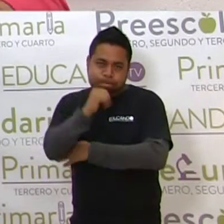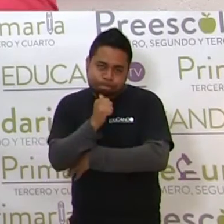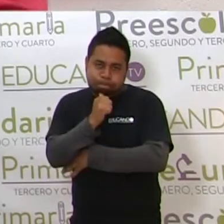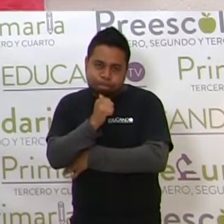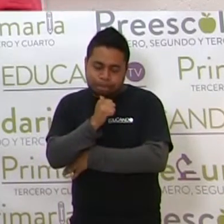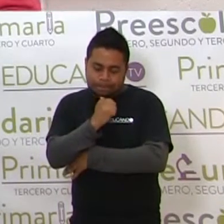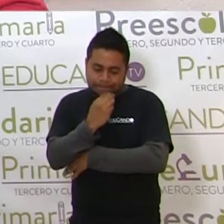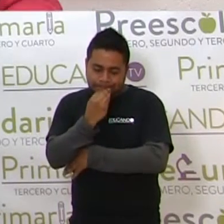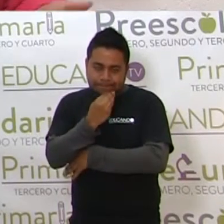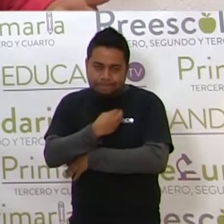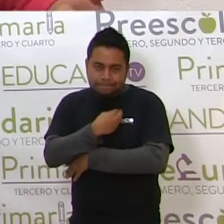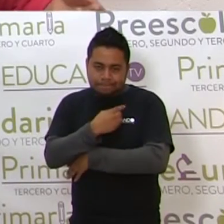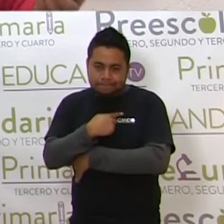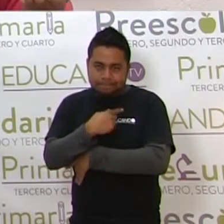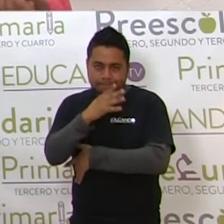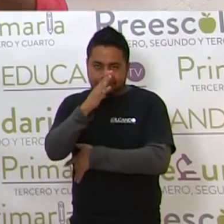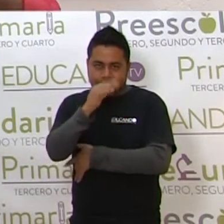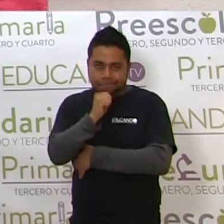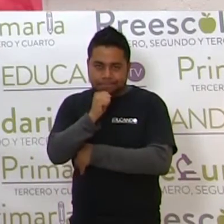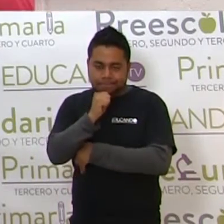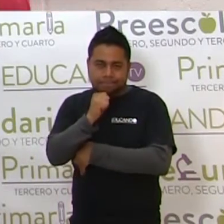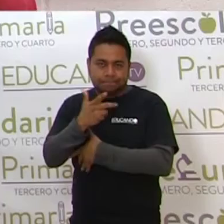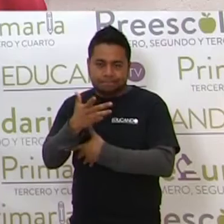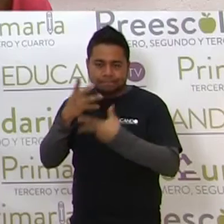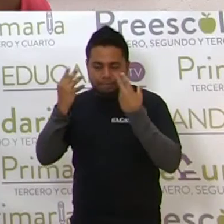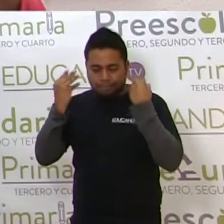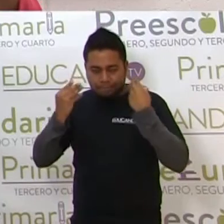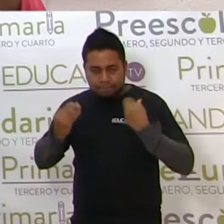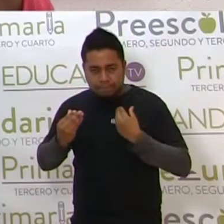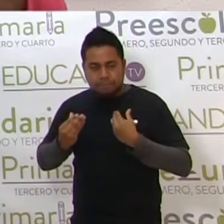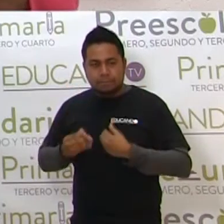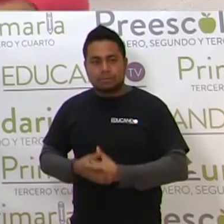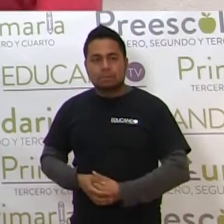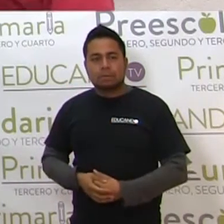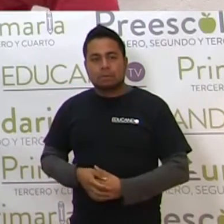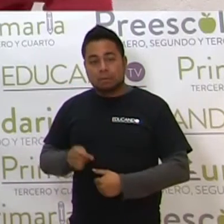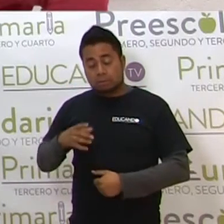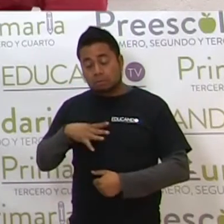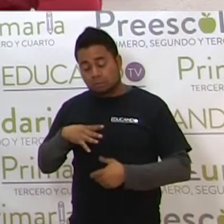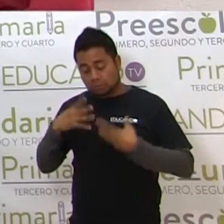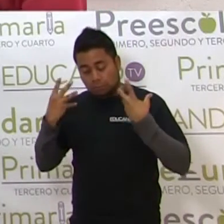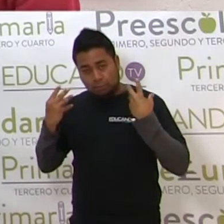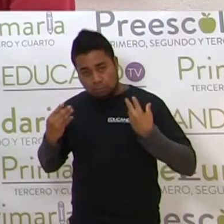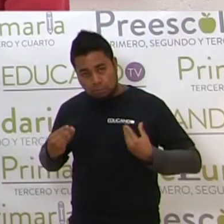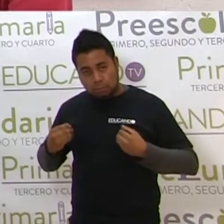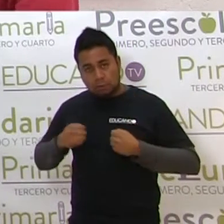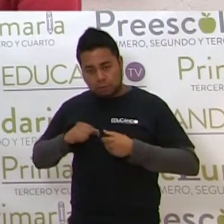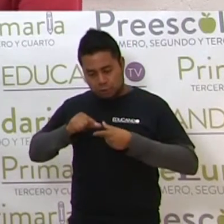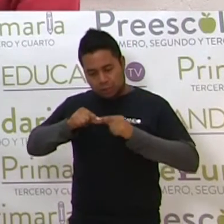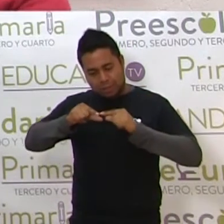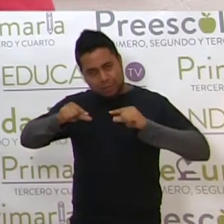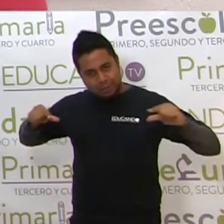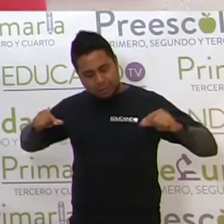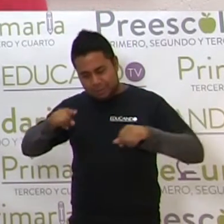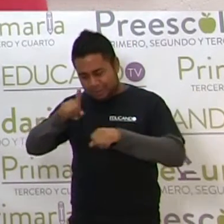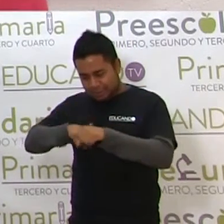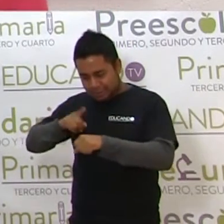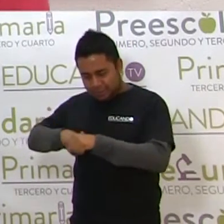no no lo mío no es tener trenzas ni grandes ni gruesas ella sí aquí tiene sus dos trenzas con sus listones